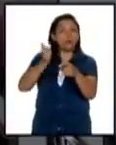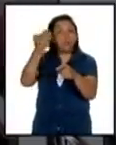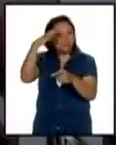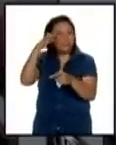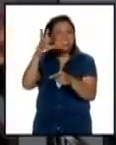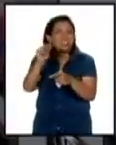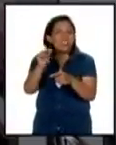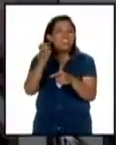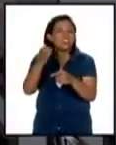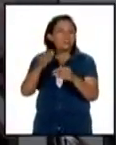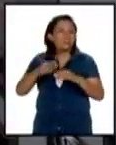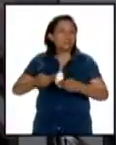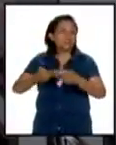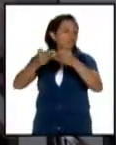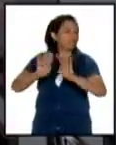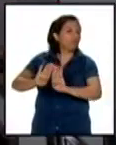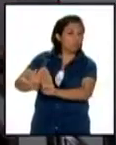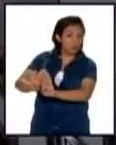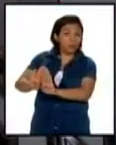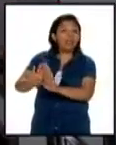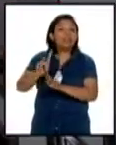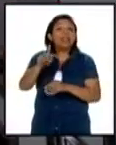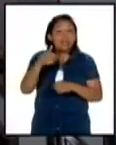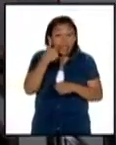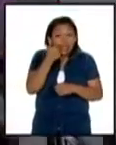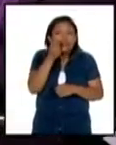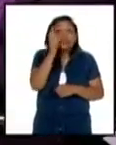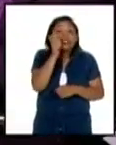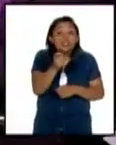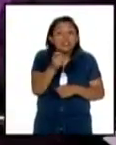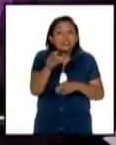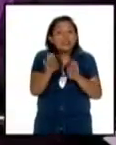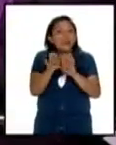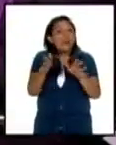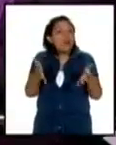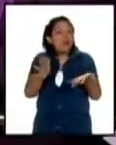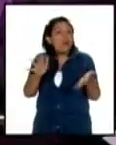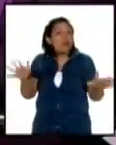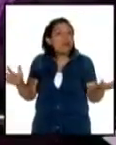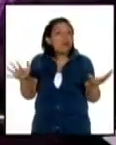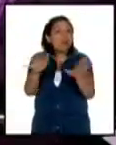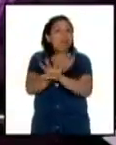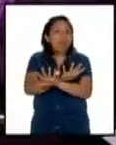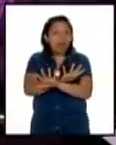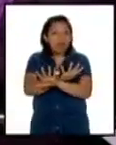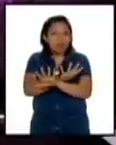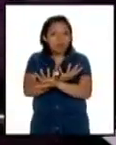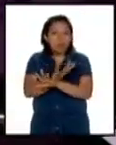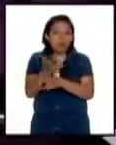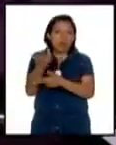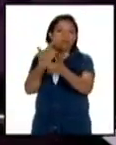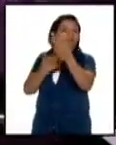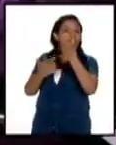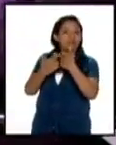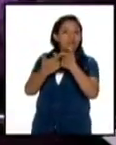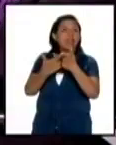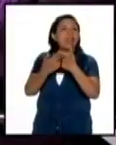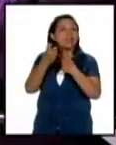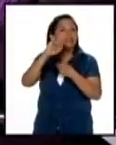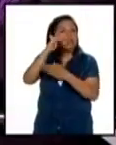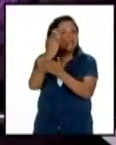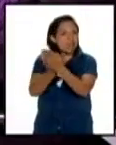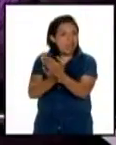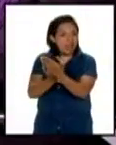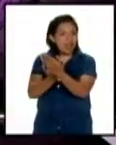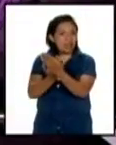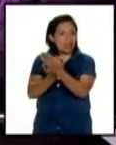de la marginación. Y justamente lo que queremos es revertir esa imagen, ese propósito, ese rol social